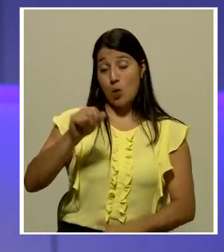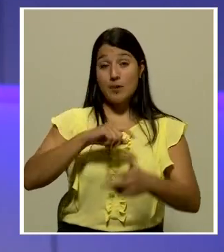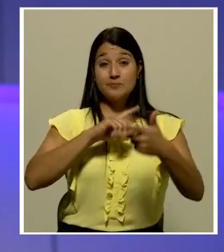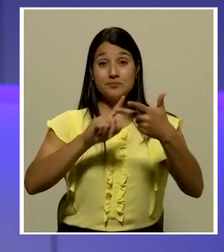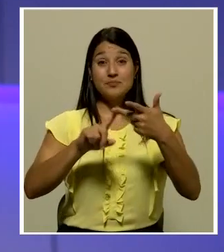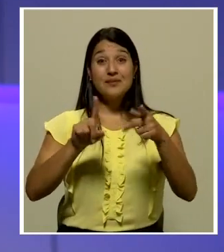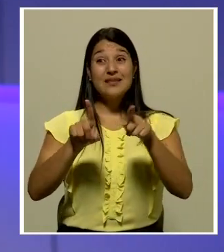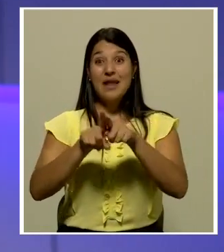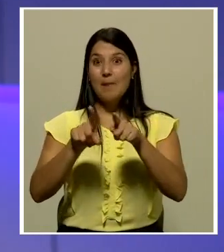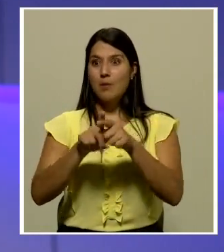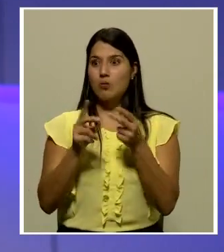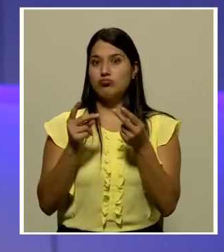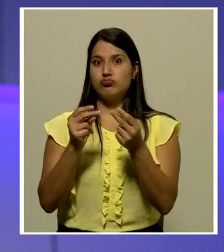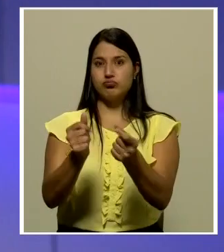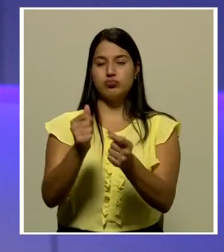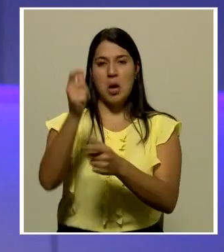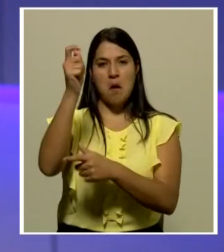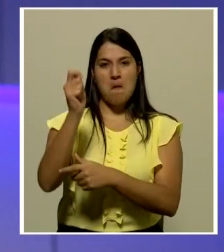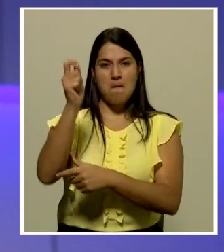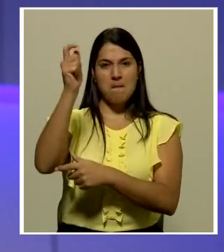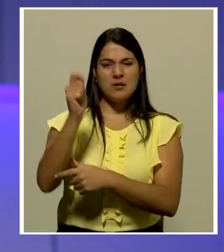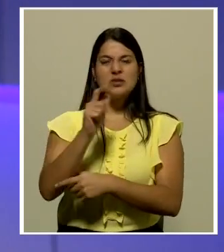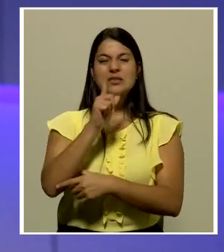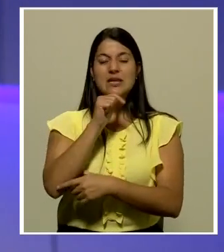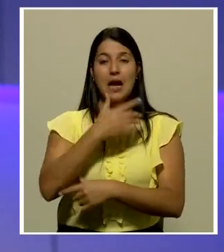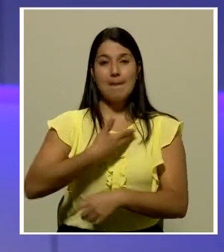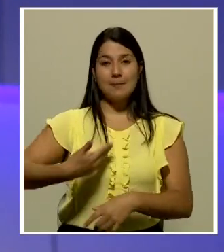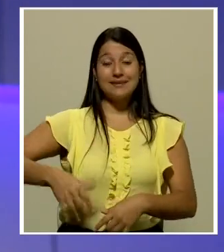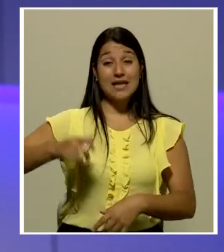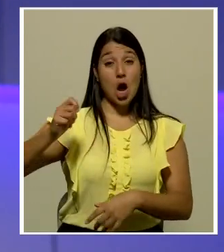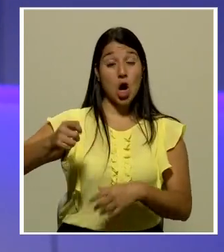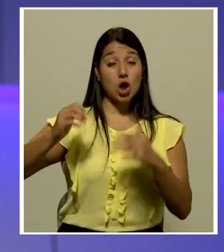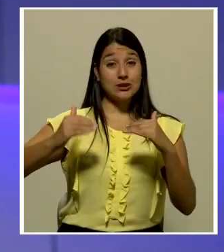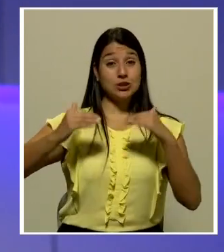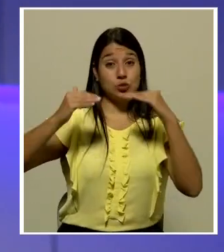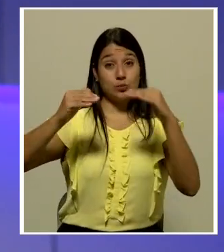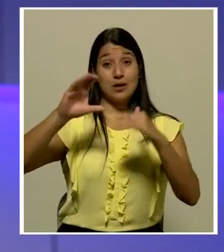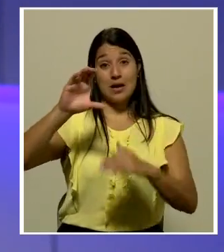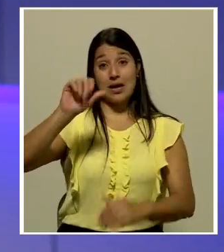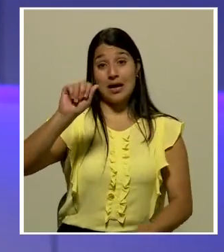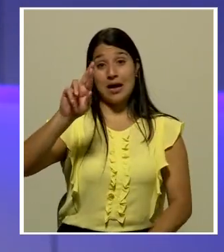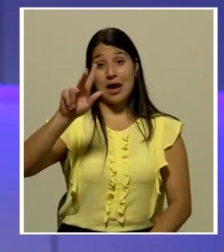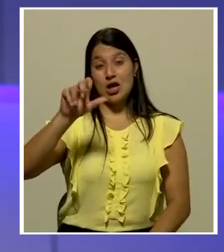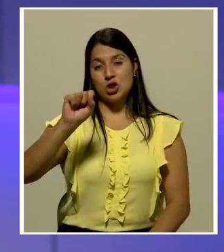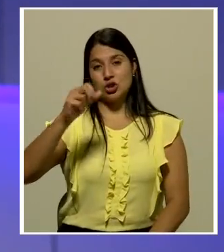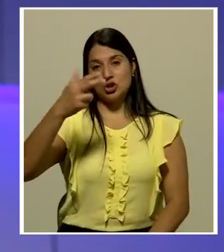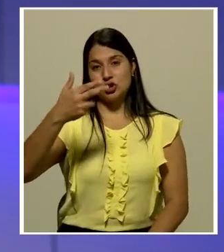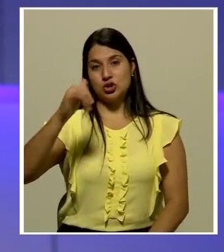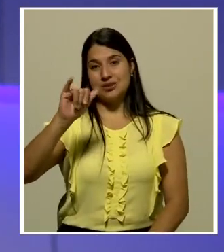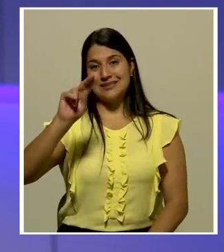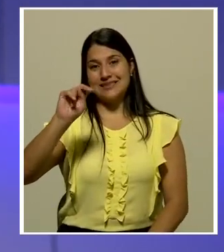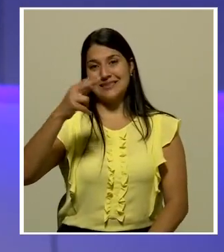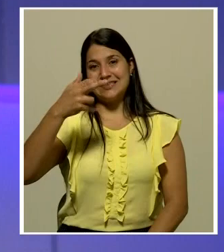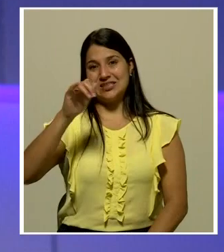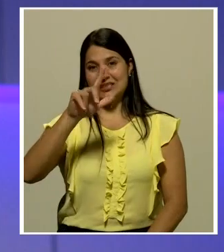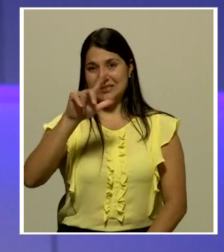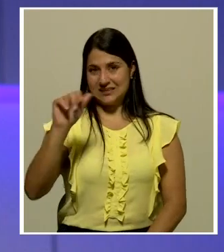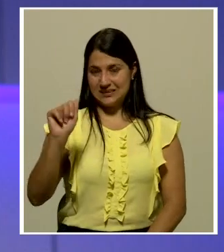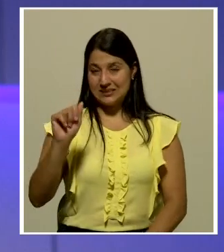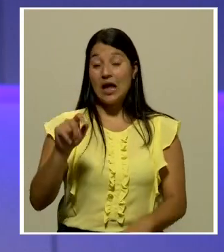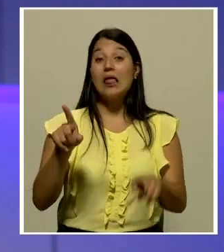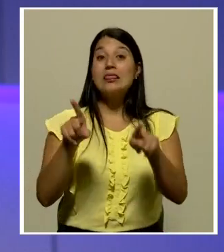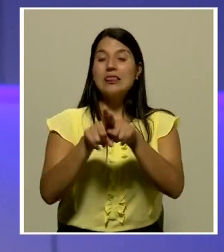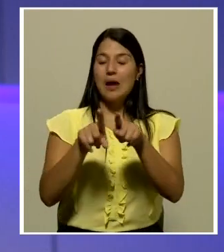del presidente de la Corte Suprema, Carlos Chinchilla. Además, colocó en serios